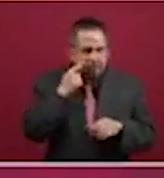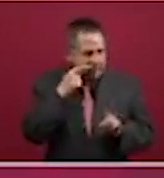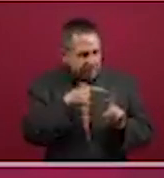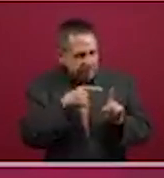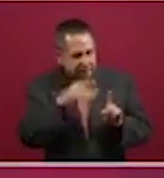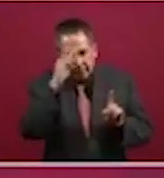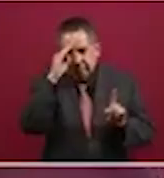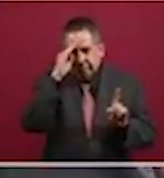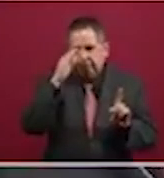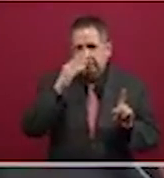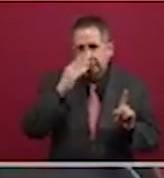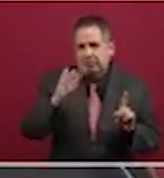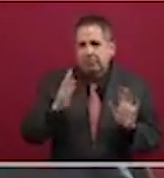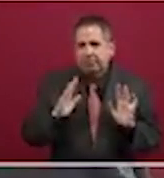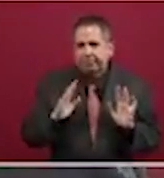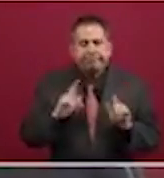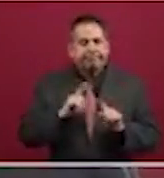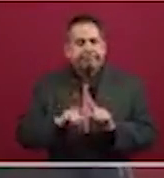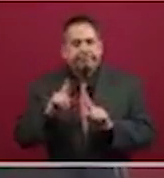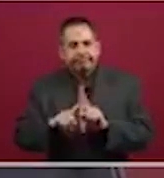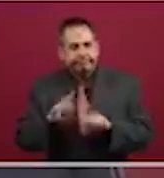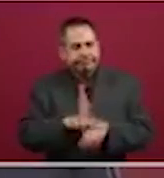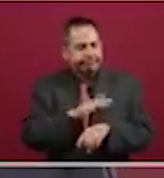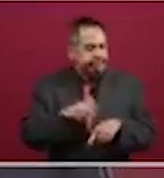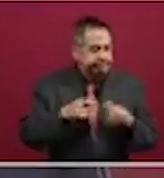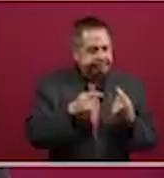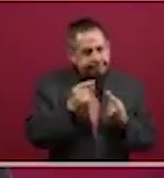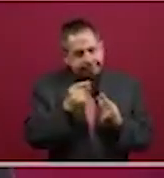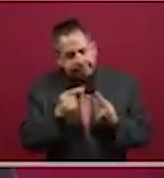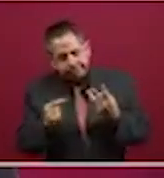consideración pues todos los elementos